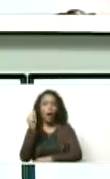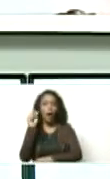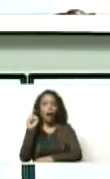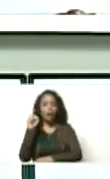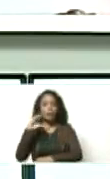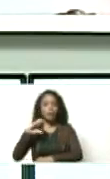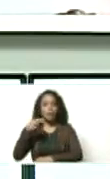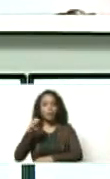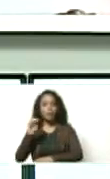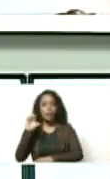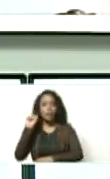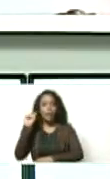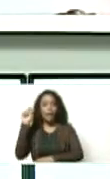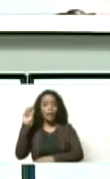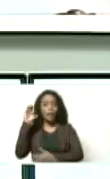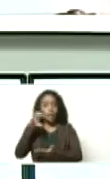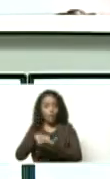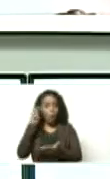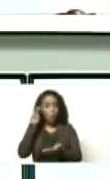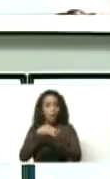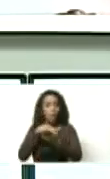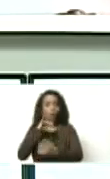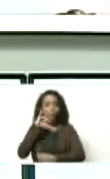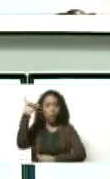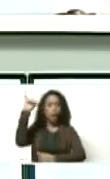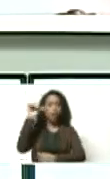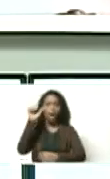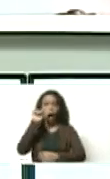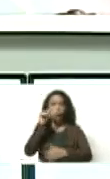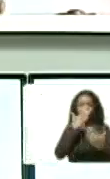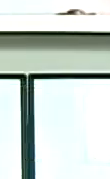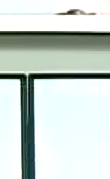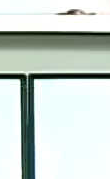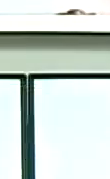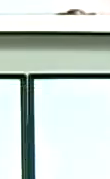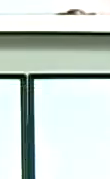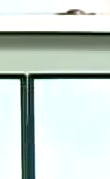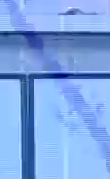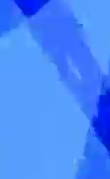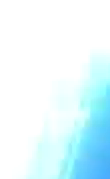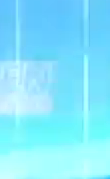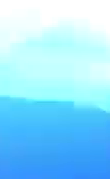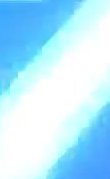Miranda, para una denuncia de agua. Adelante.